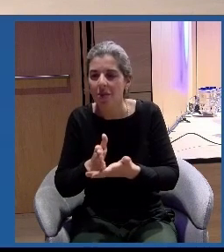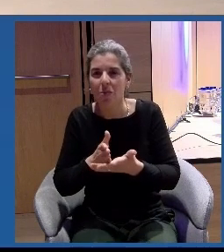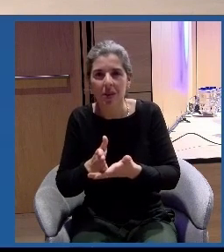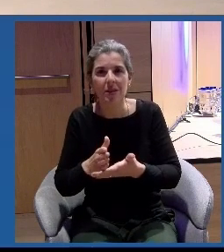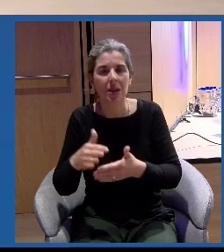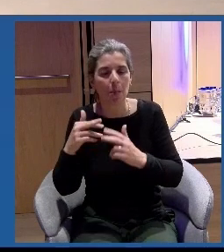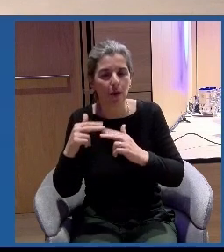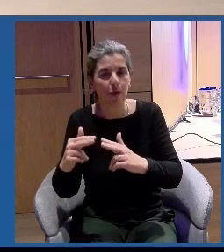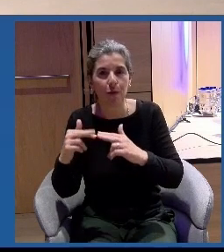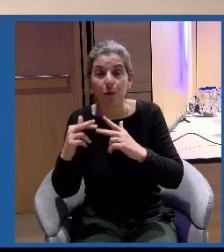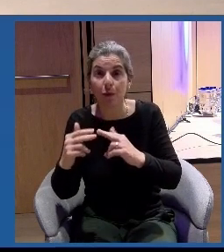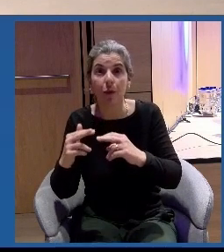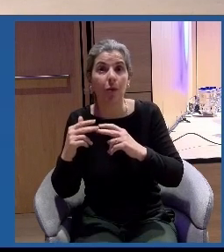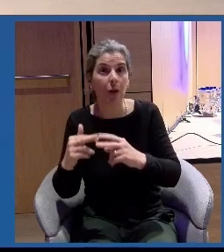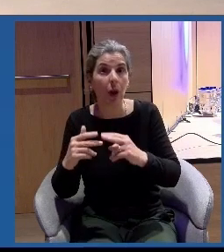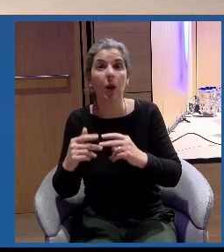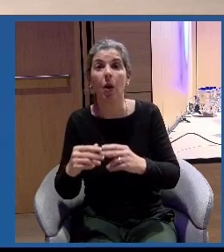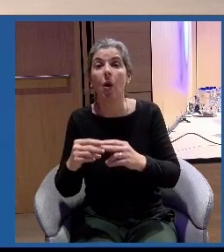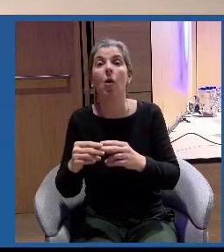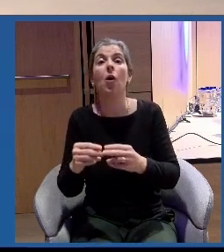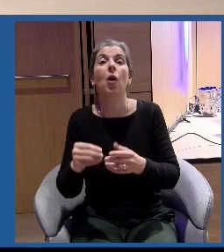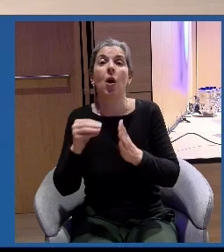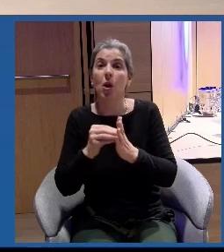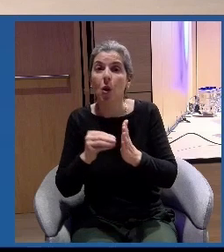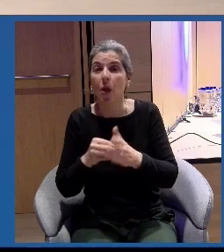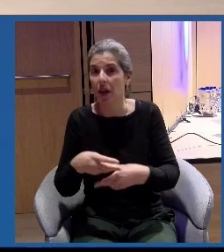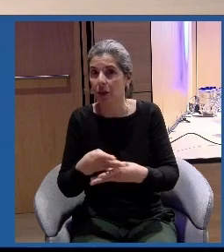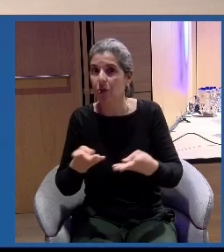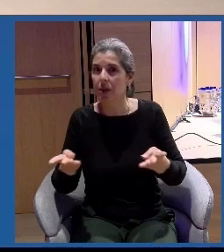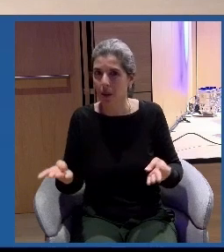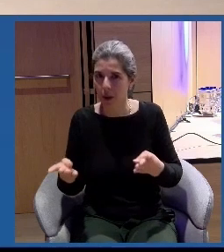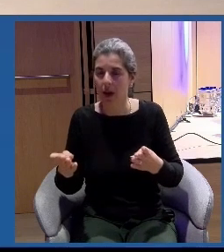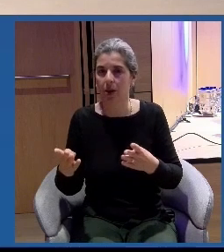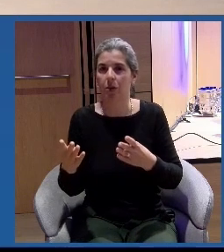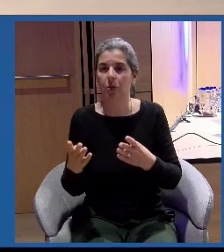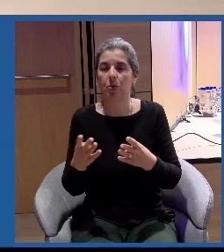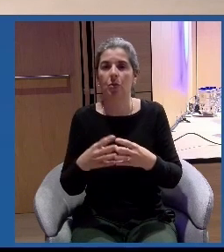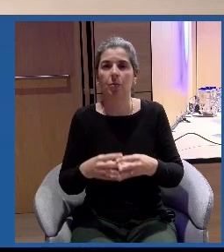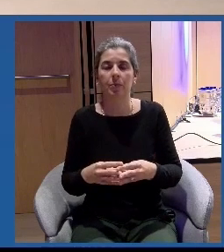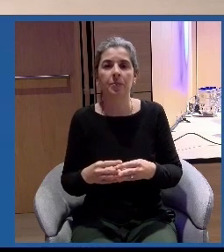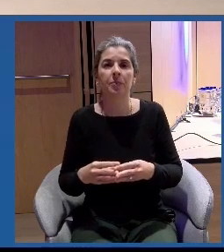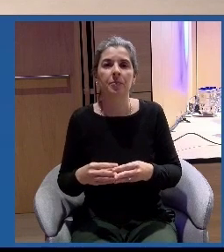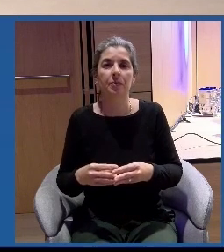cómo publicar, de forma de que esto sea constante, mantenido y sostenido en el tiempo.